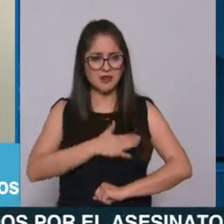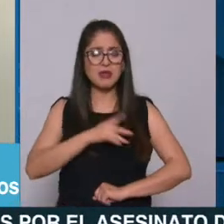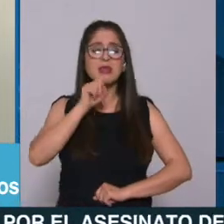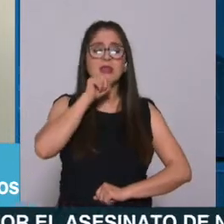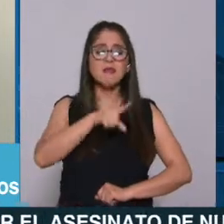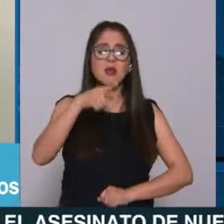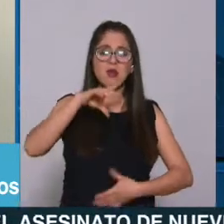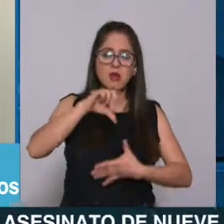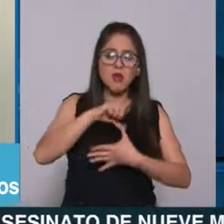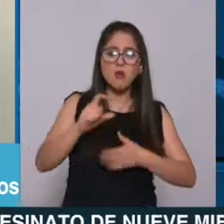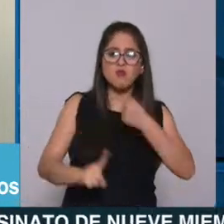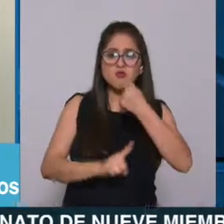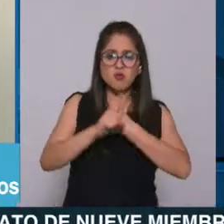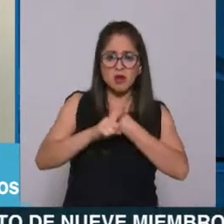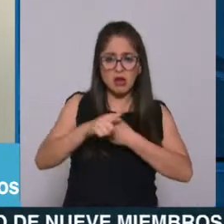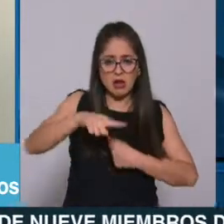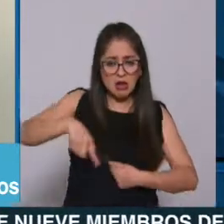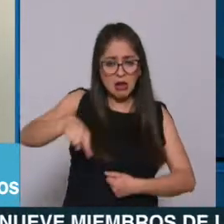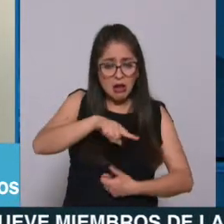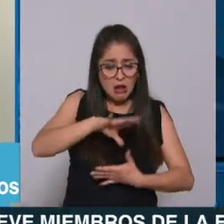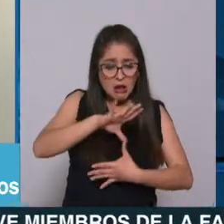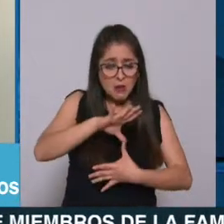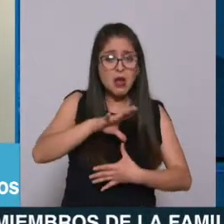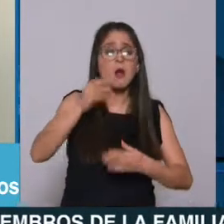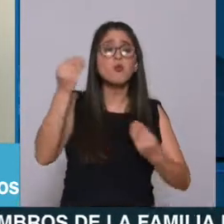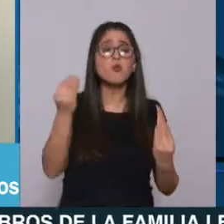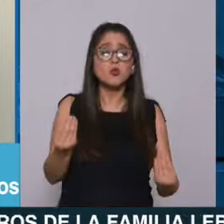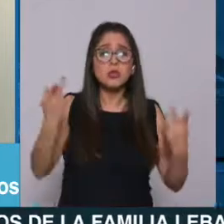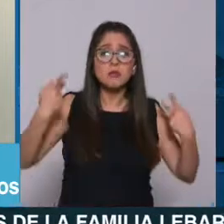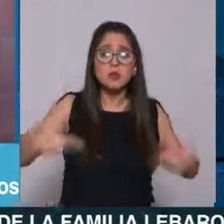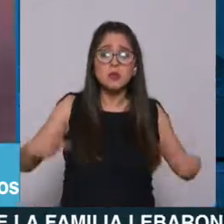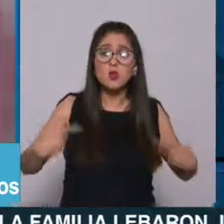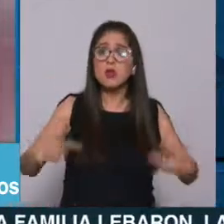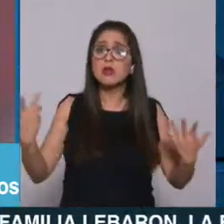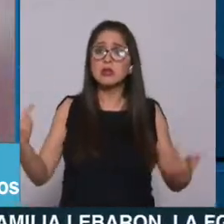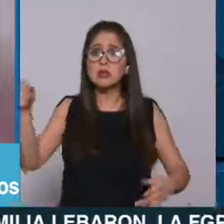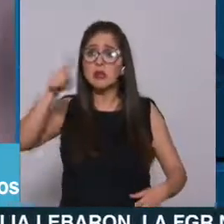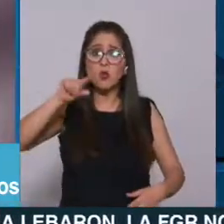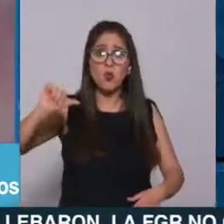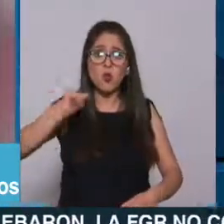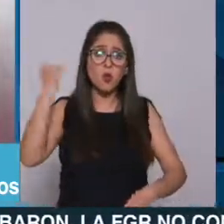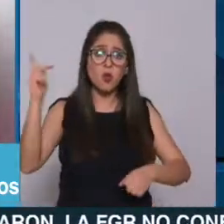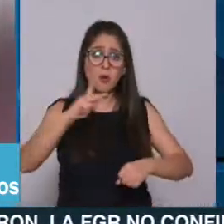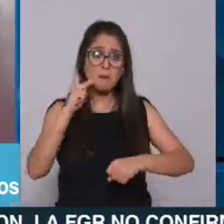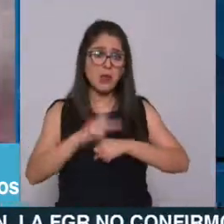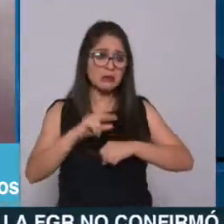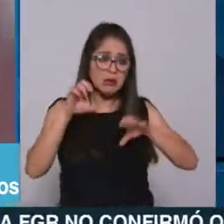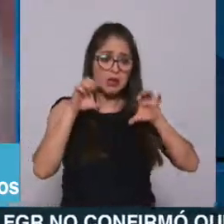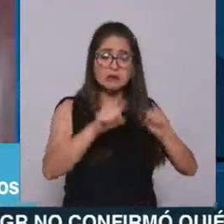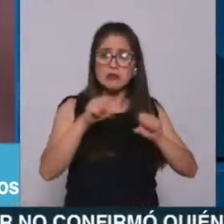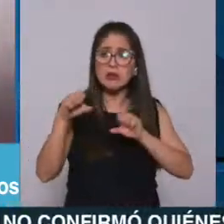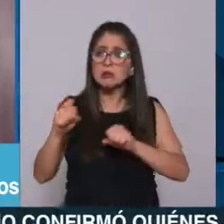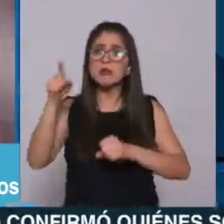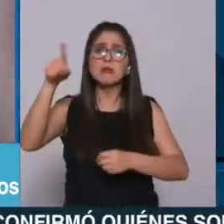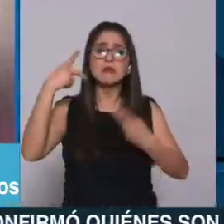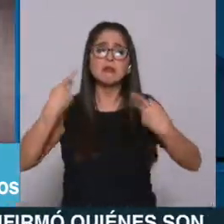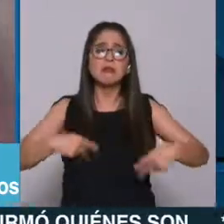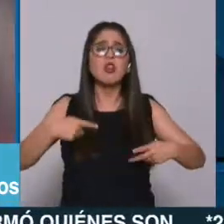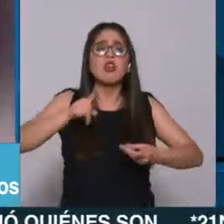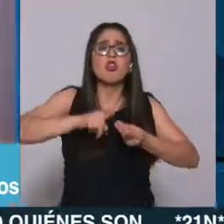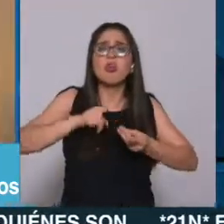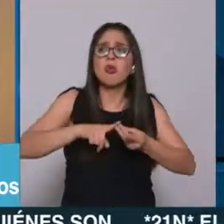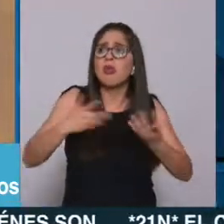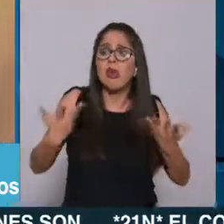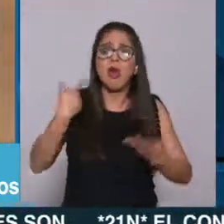Latinoamérica, pues a México arribaron muchas personas que eran perseguidas en sus países, y digamos, en ese momento,